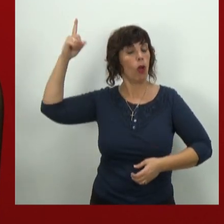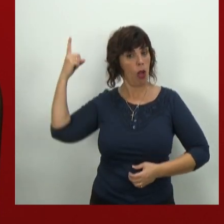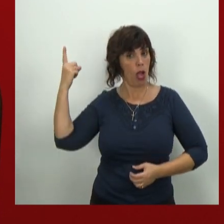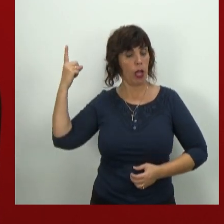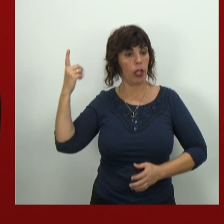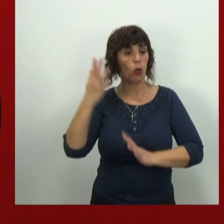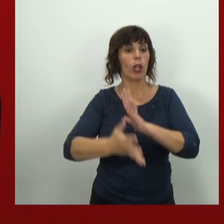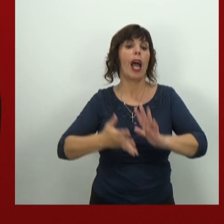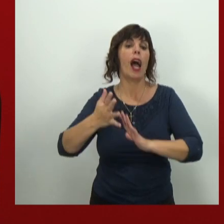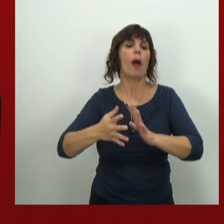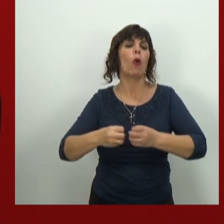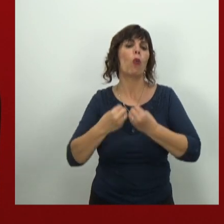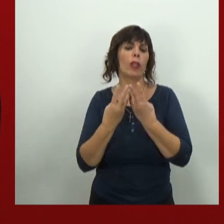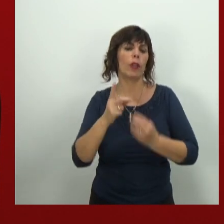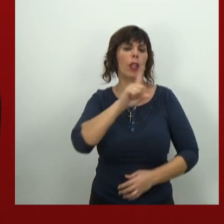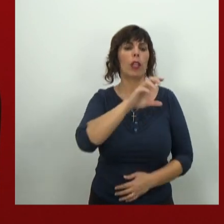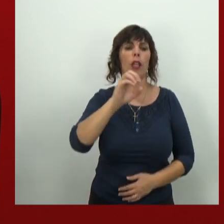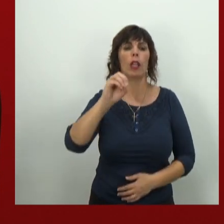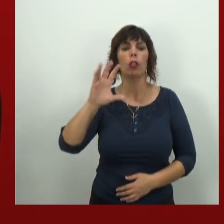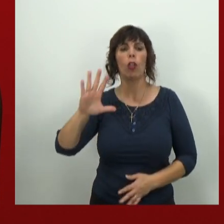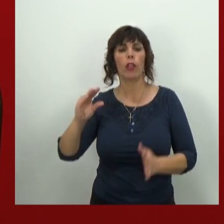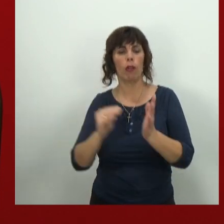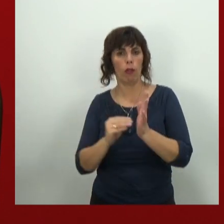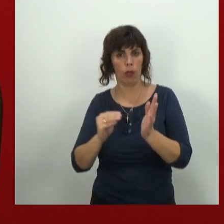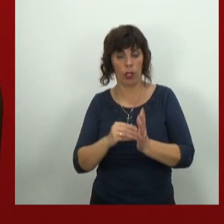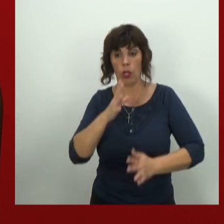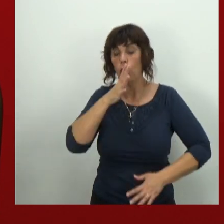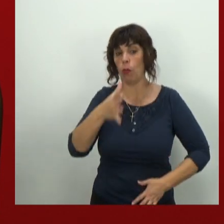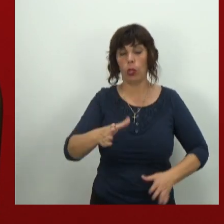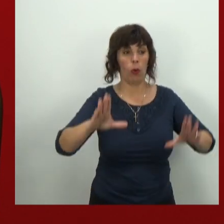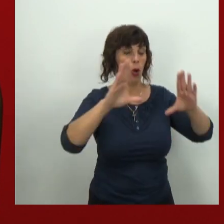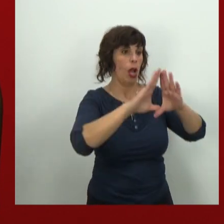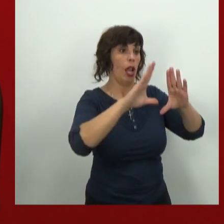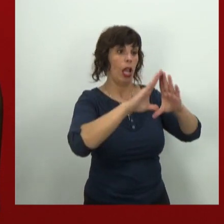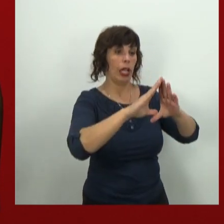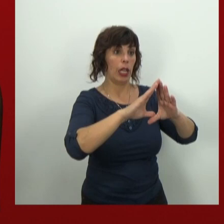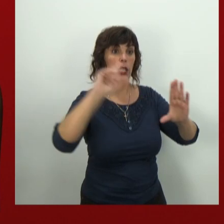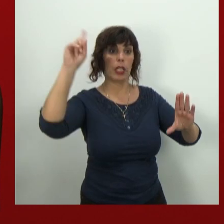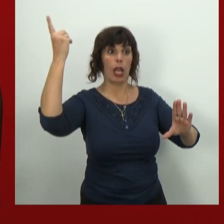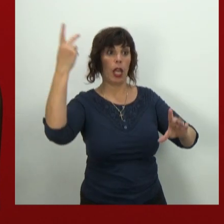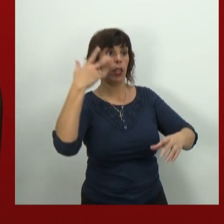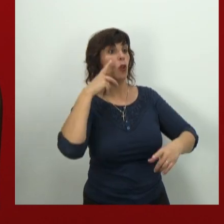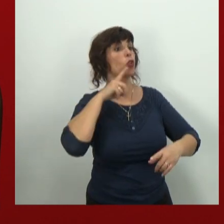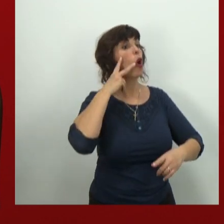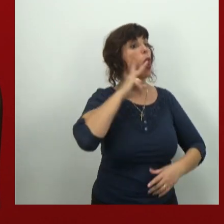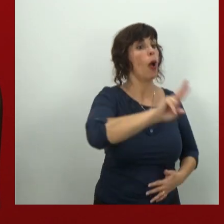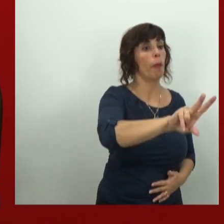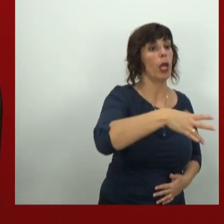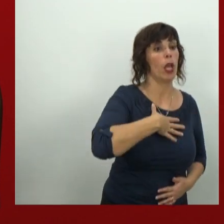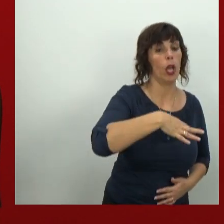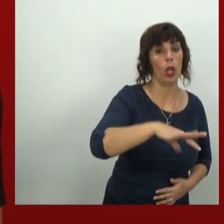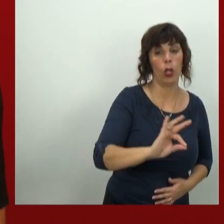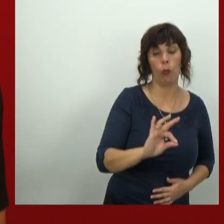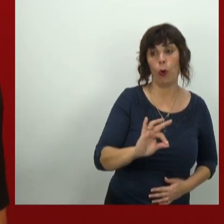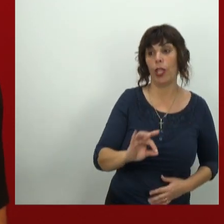Porque la iglesia es la parte visible del reino invisible.